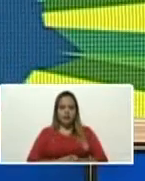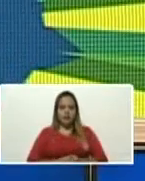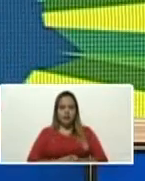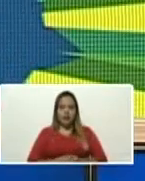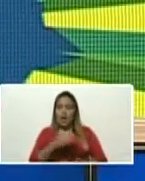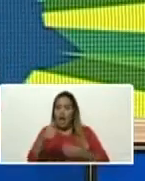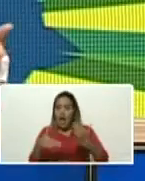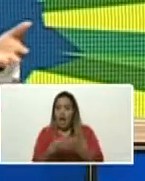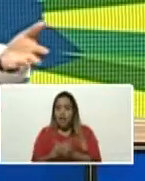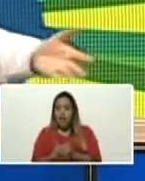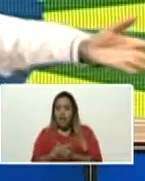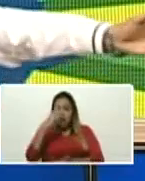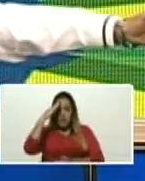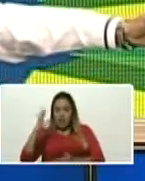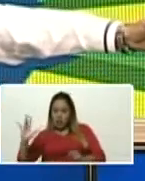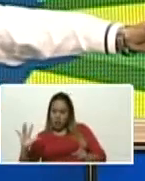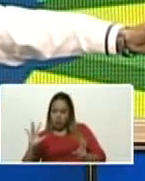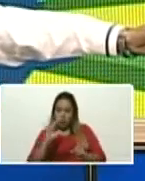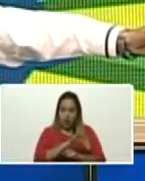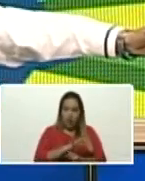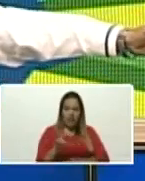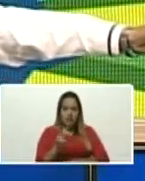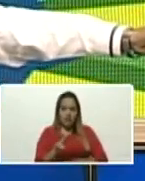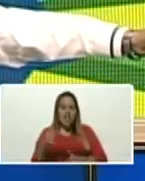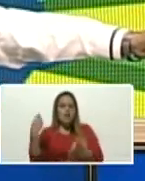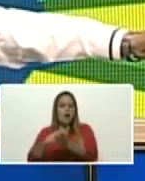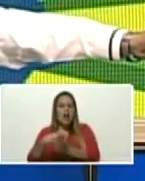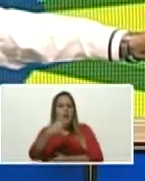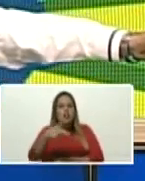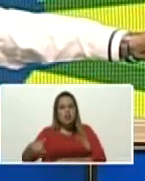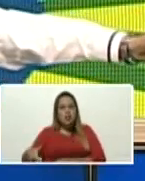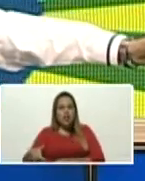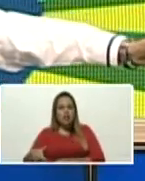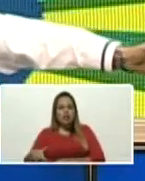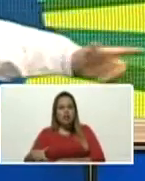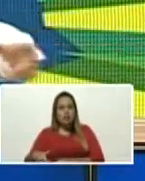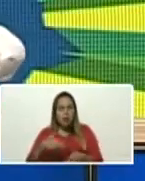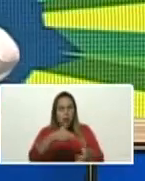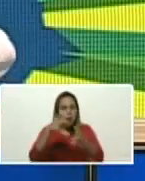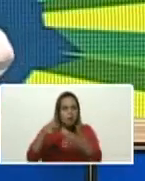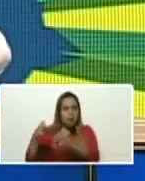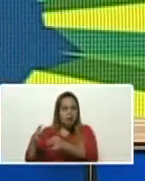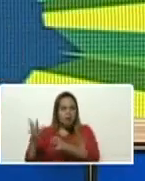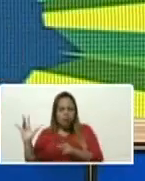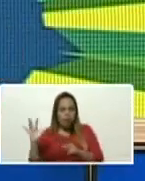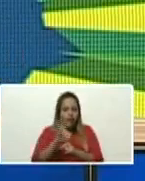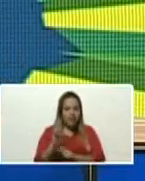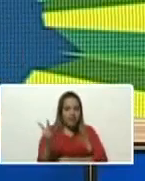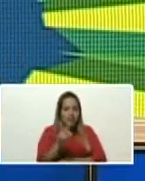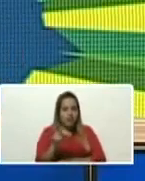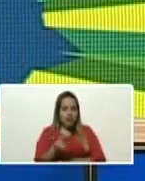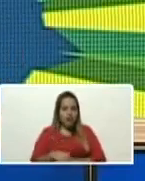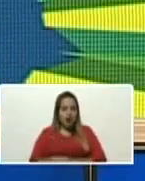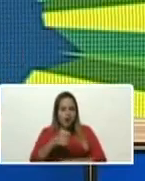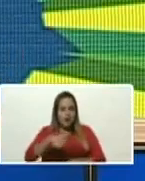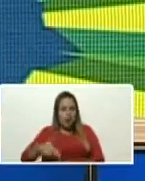hasta invadir el país y contratar mercenarios como lo hicieron para invadir Venezuela con